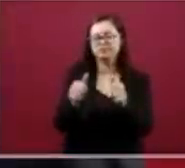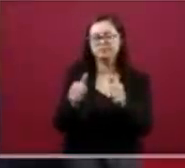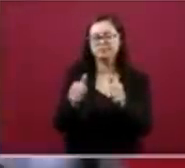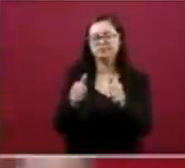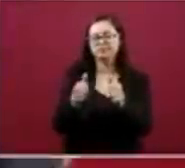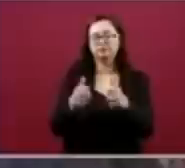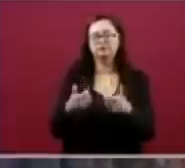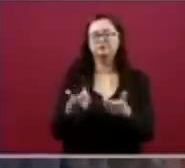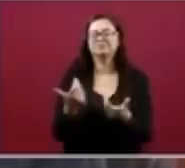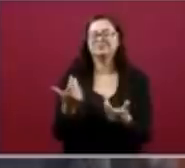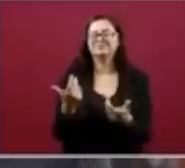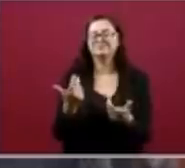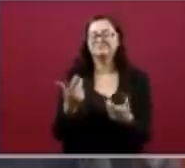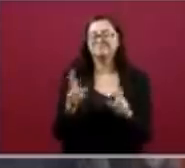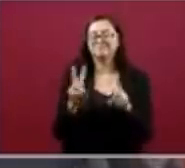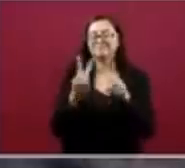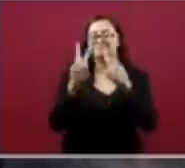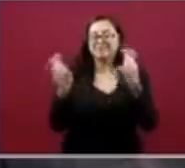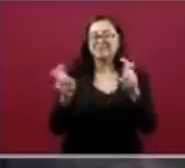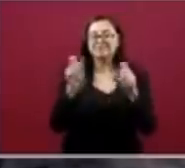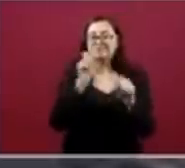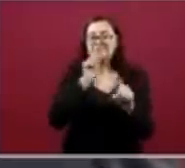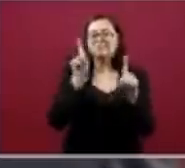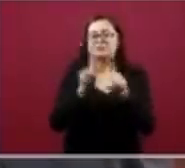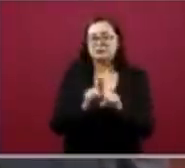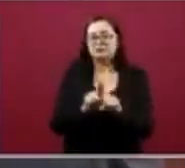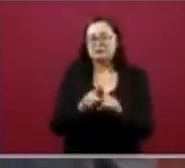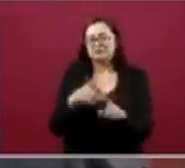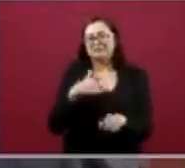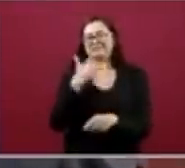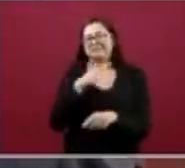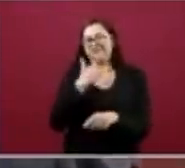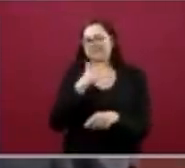es algo que ya estamos viendo, pero que